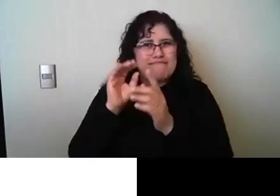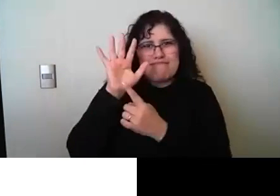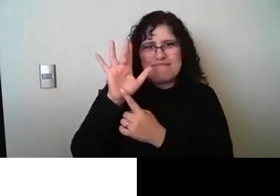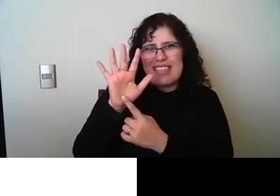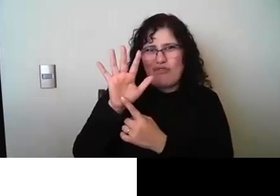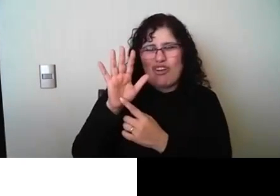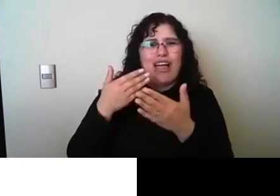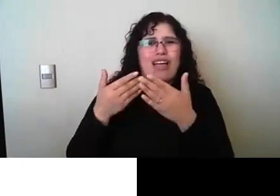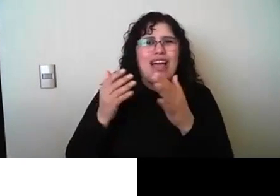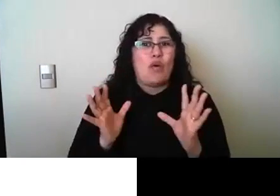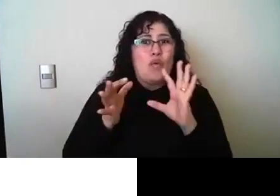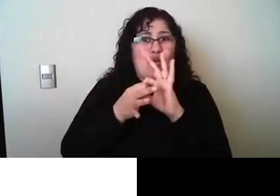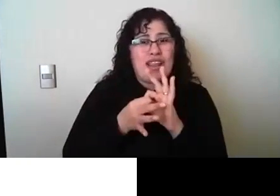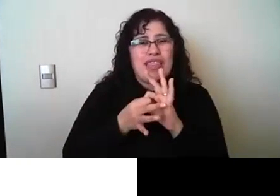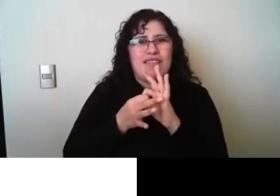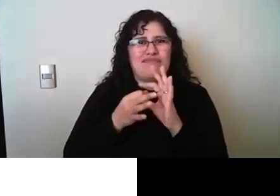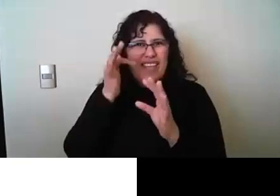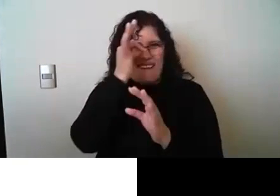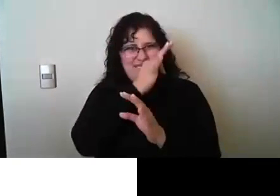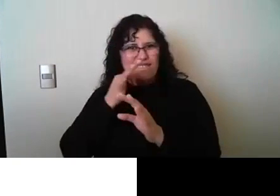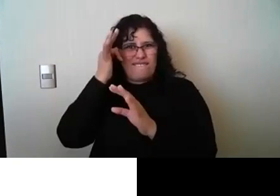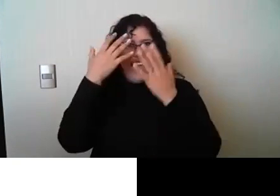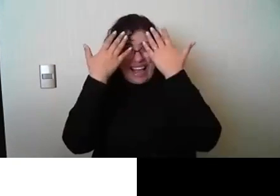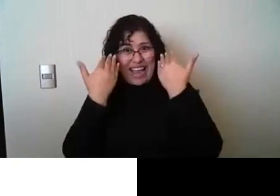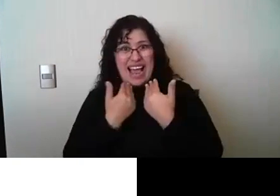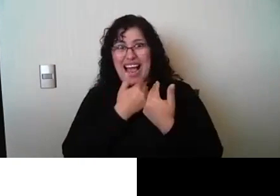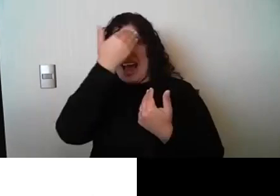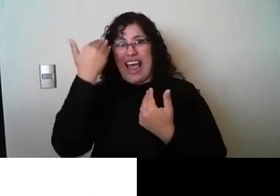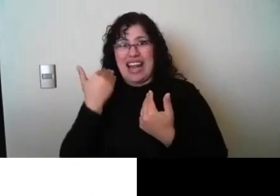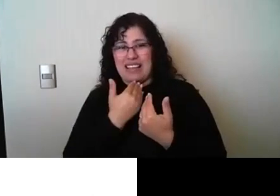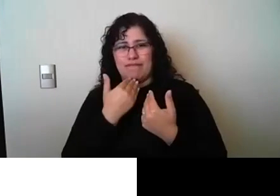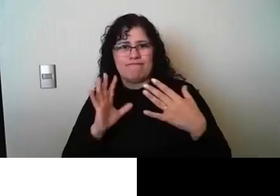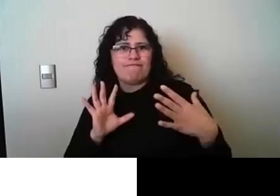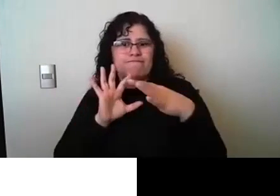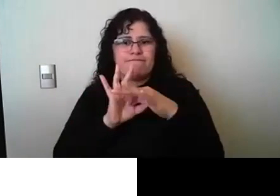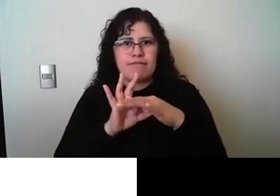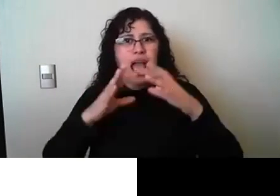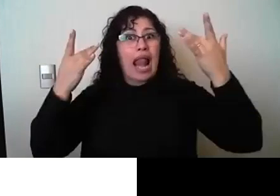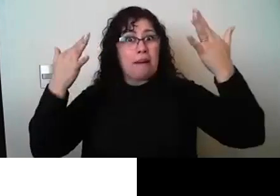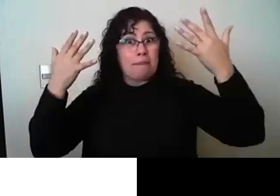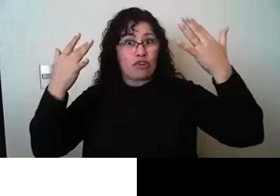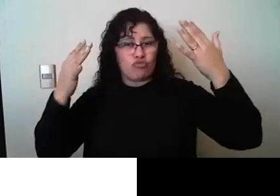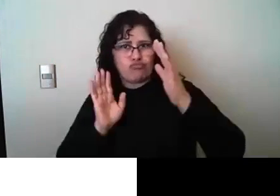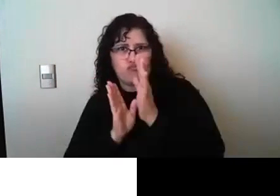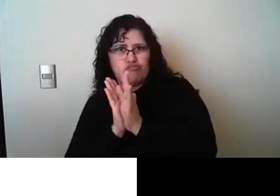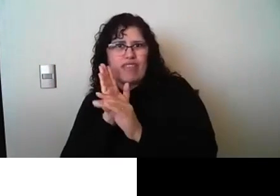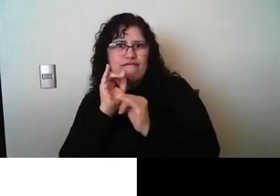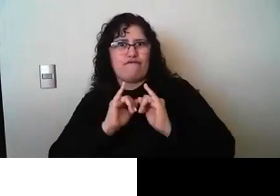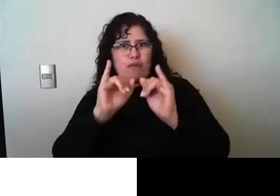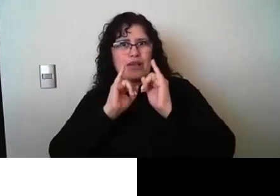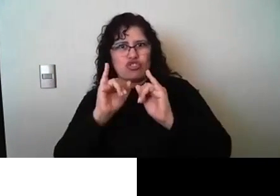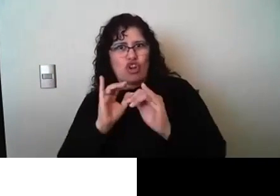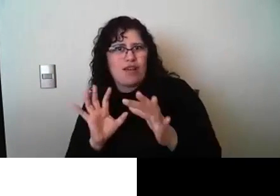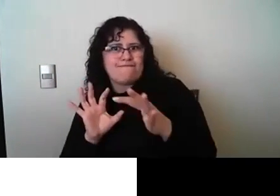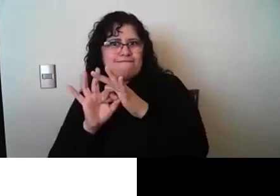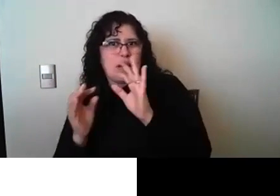asociadas a la sensibilidad de la cara y de la mano que el resto del cuerpo, ¿ya? Eso nos da,